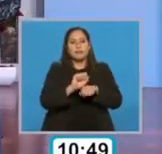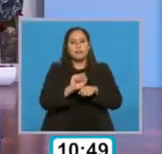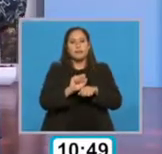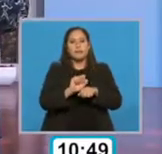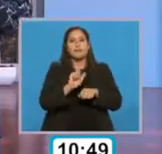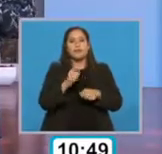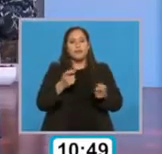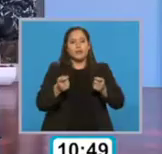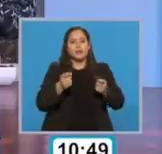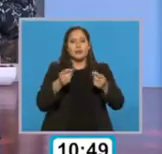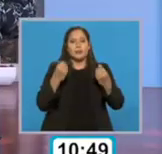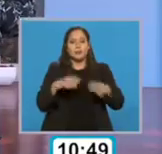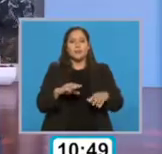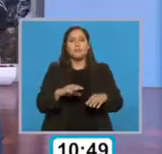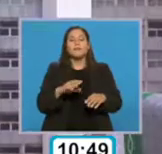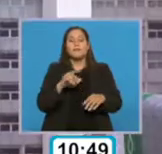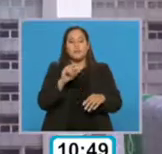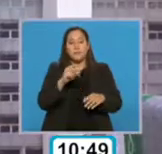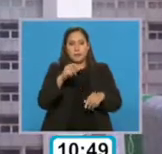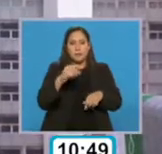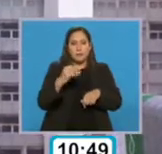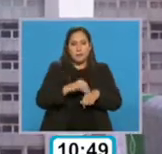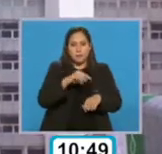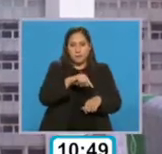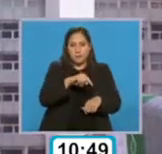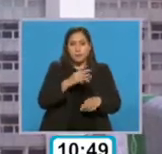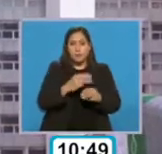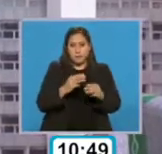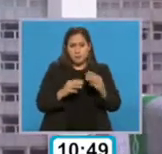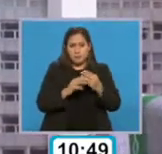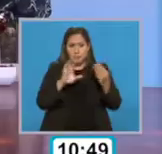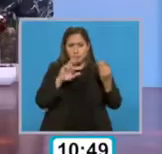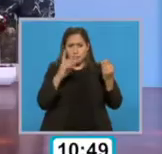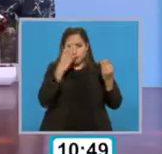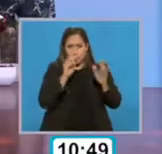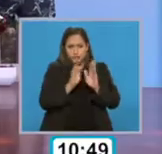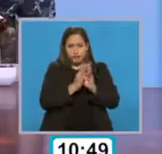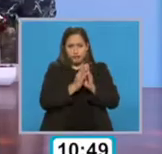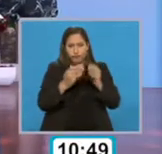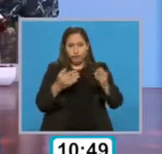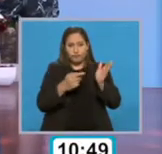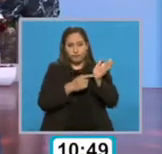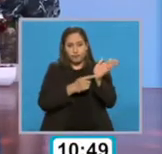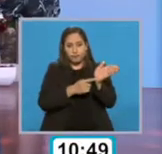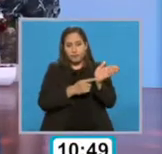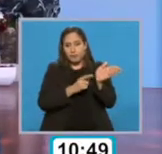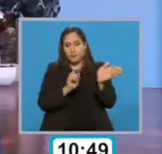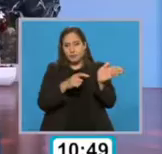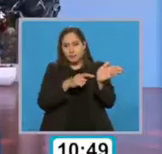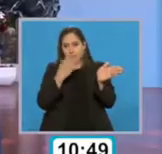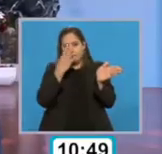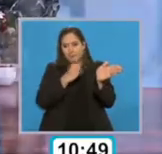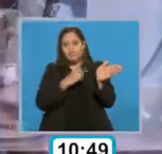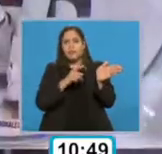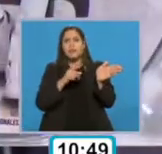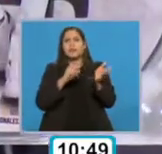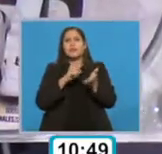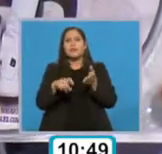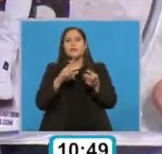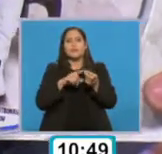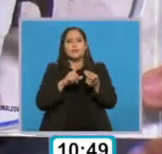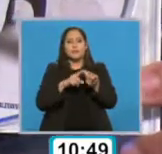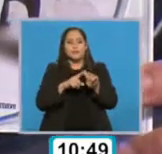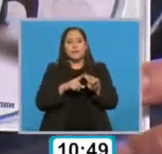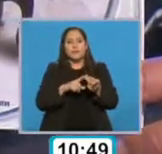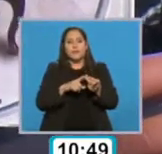Perder el control. Ajá, que también viene obviamente aquí. Y el material discográfico está muy padre. Déjame Está te lo muy muestro, bonito. señora, señor. ¿Dónde lo podemos conseguir?